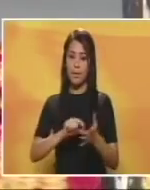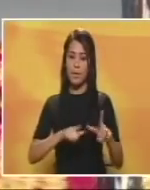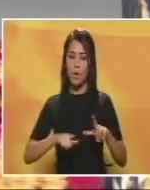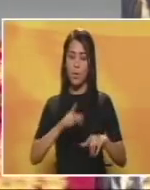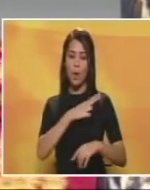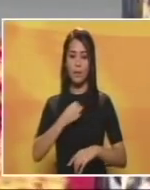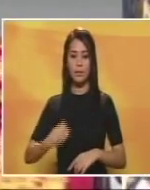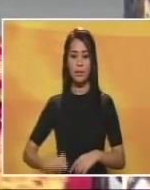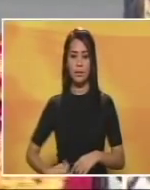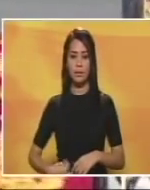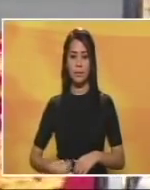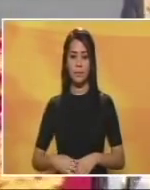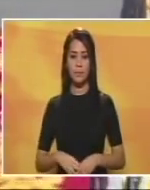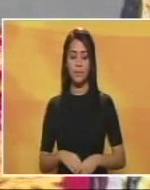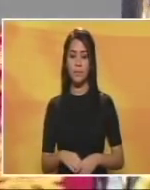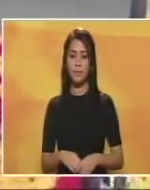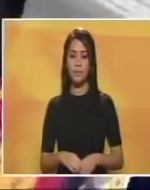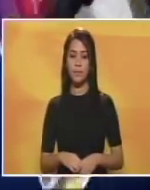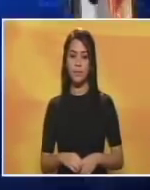Bator, capital de Mongolia.